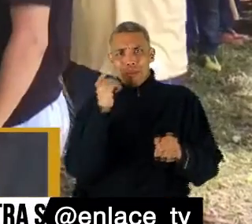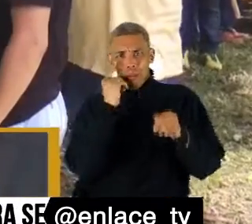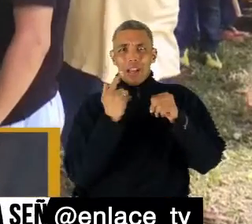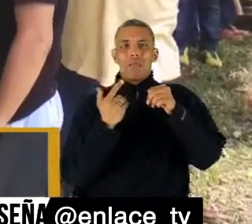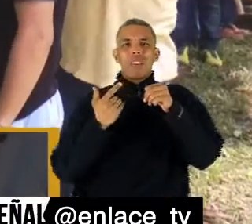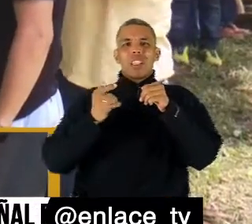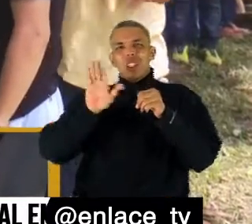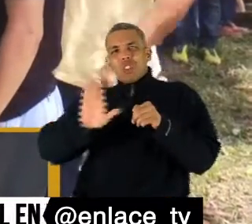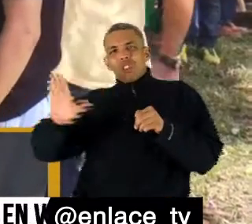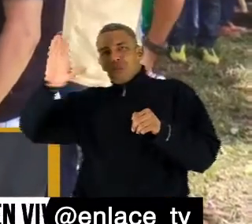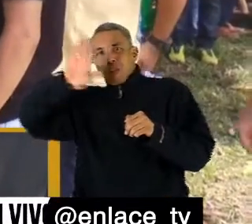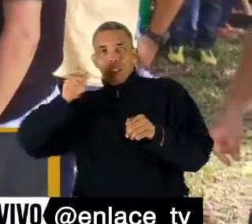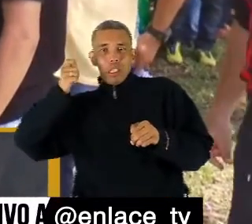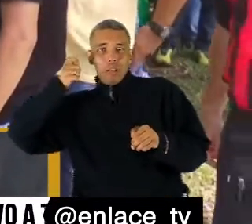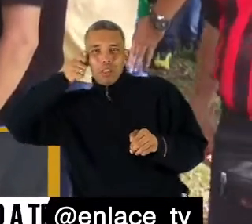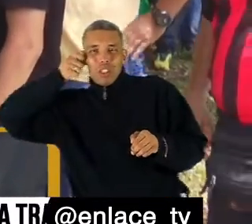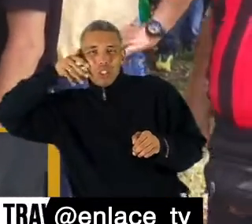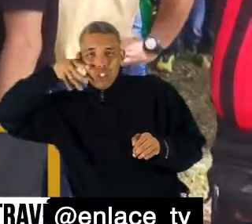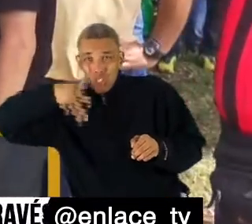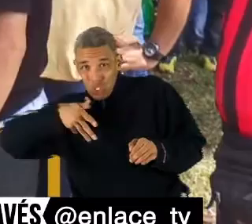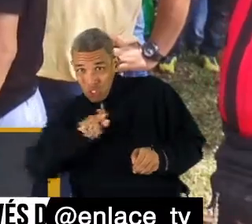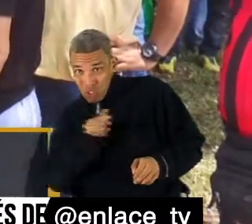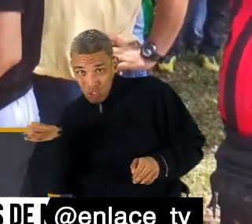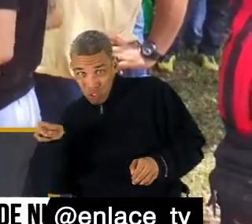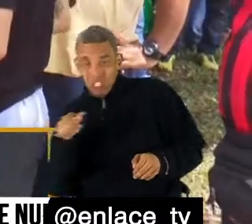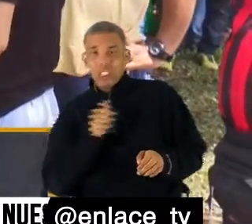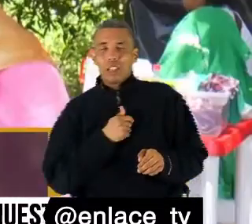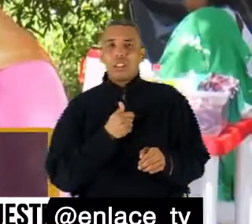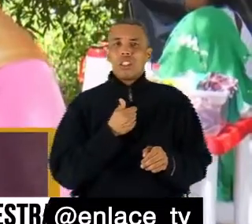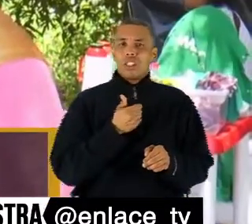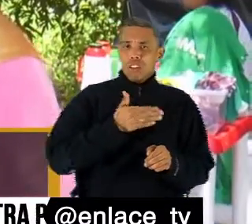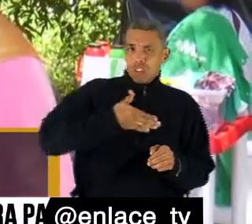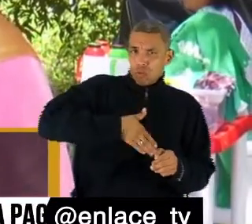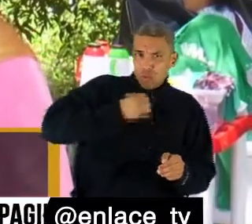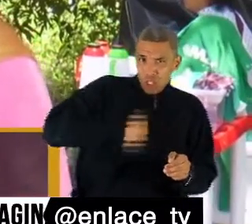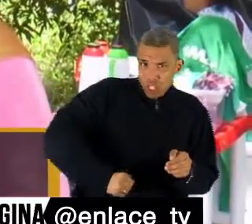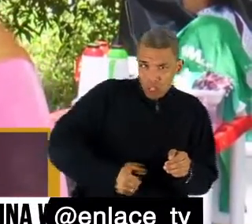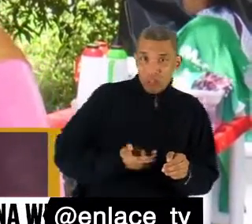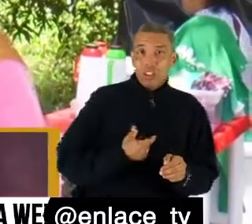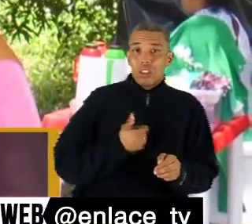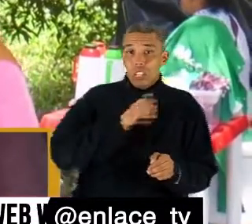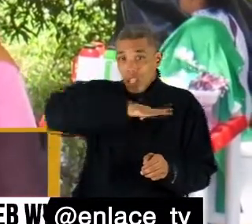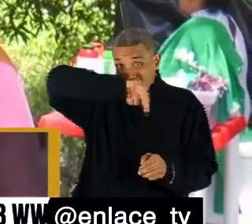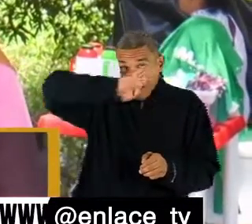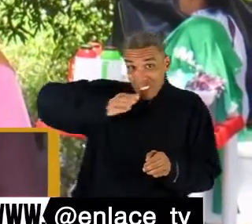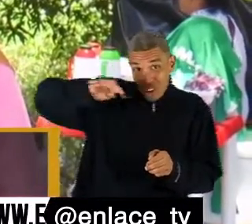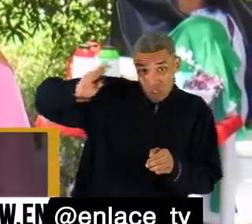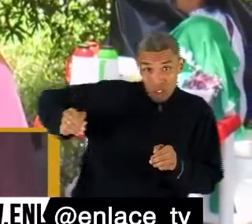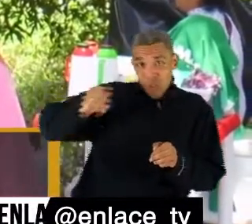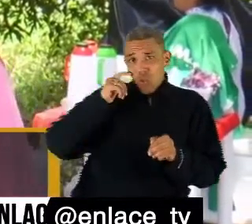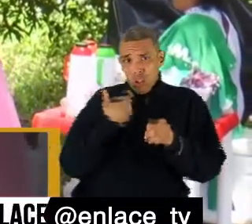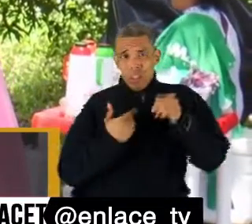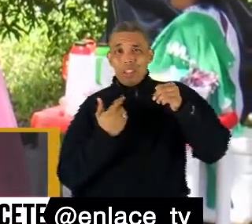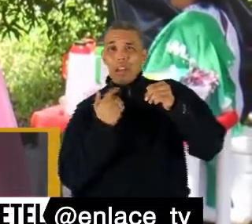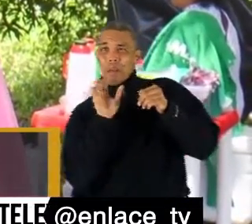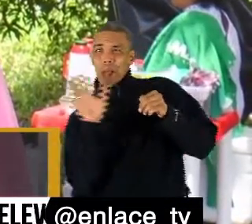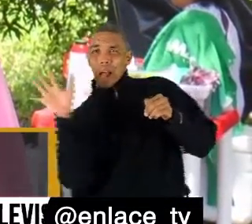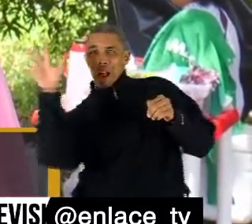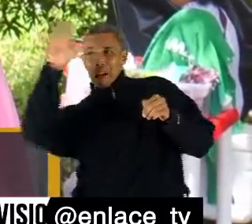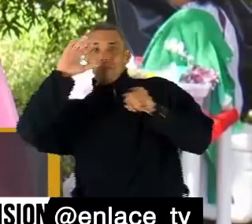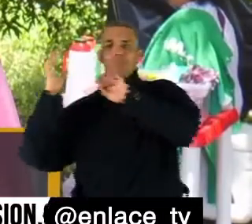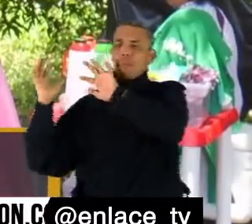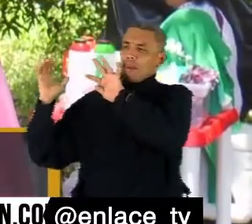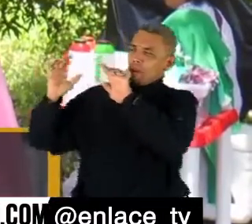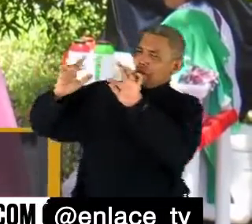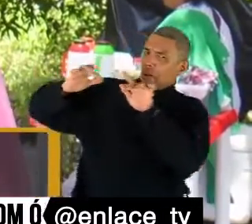Santander, sur de Bolívar, Cesar y nordeste antioqueño. El punto está es en que la cumbre hace 2 años fue instalada en